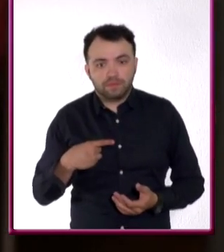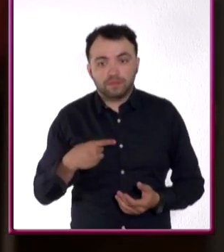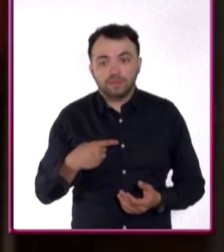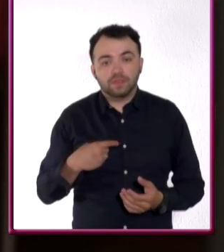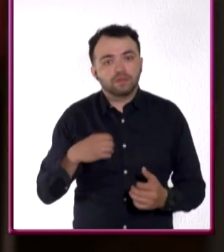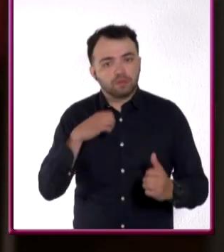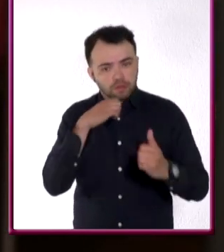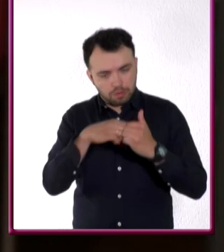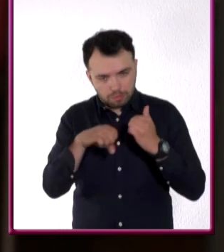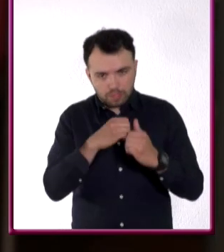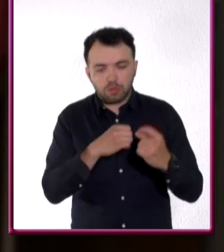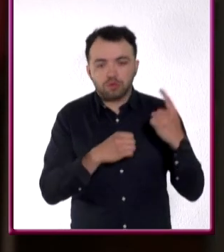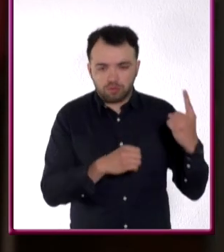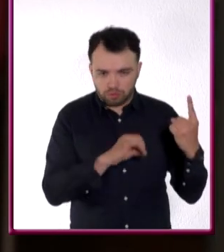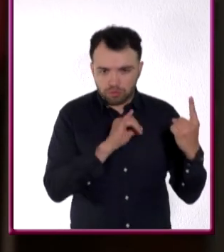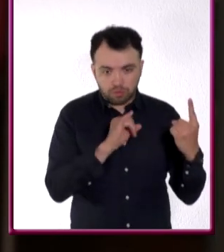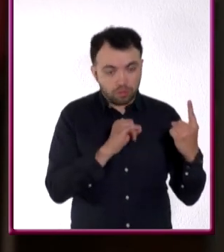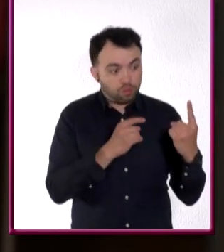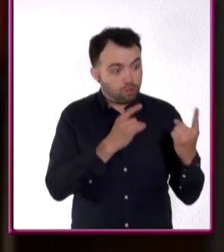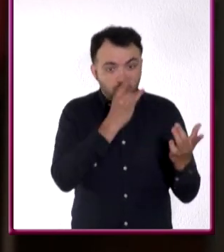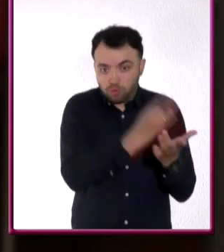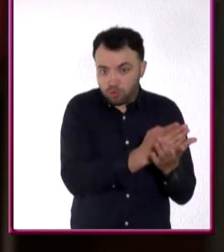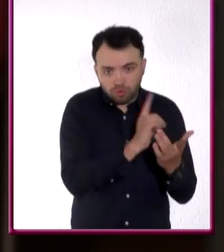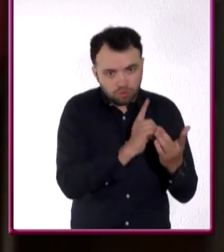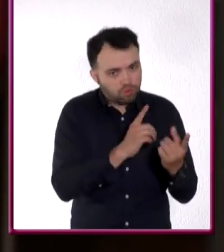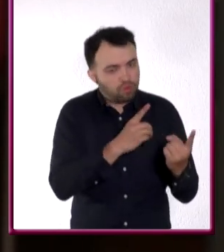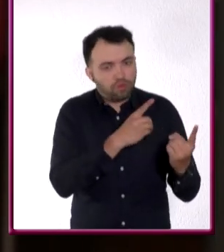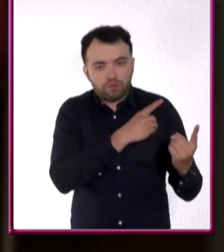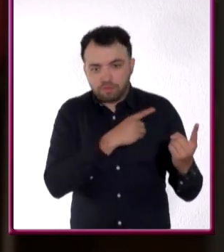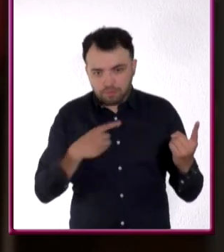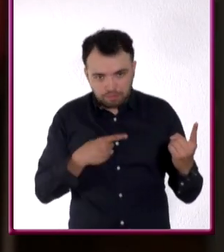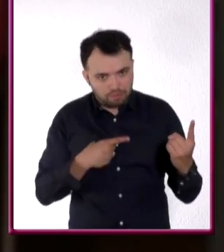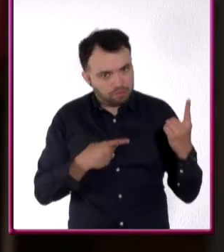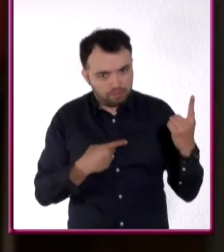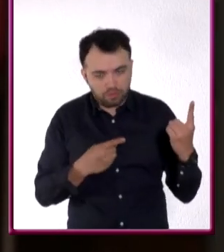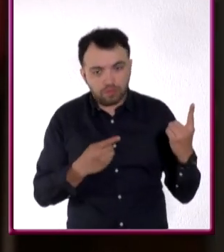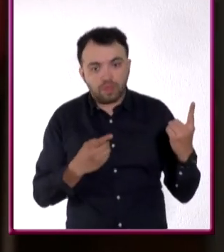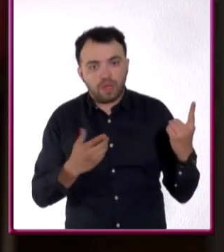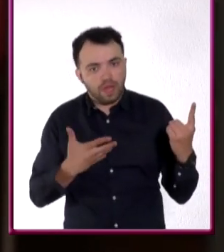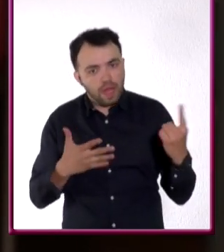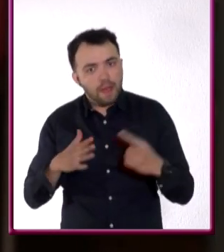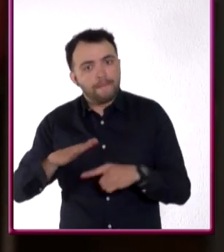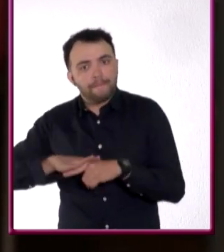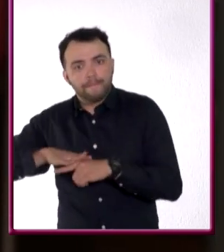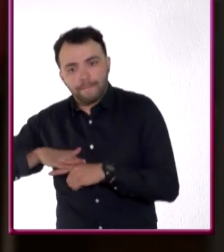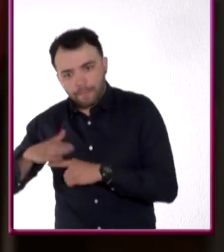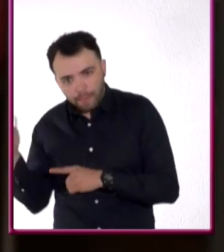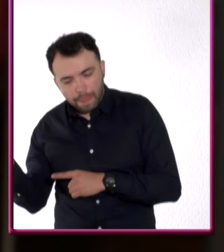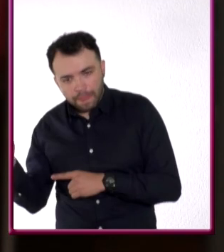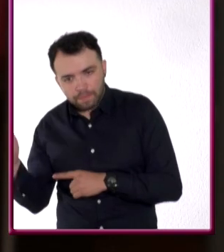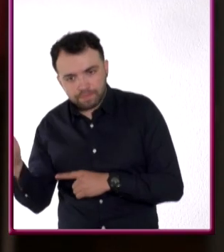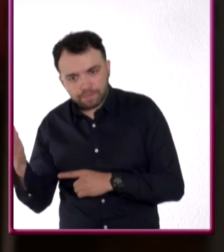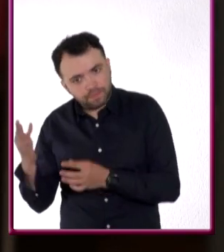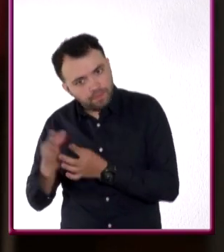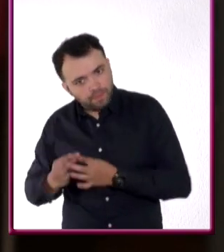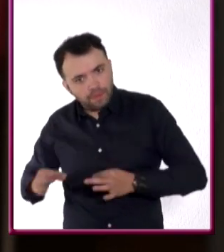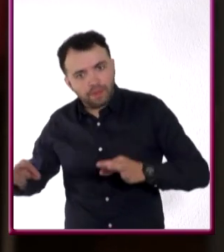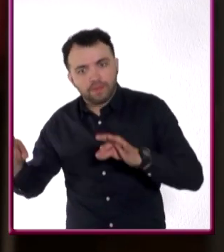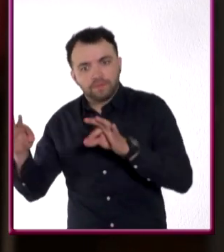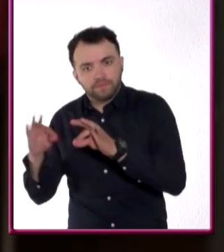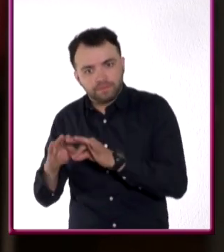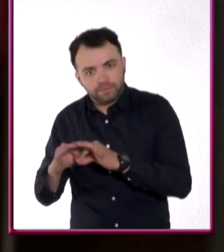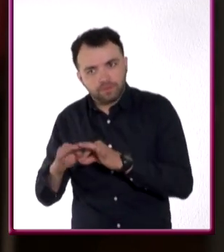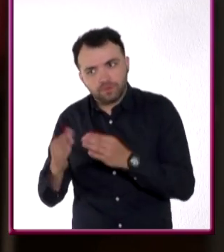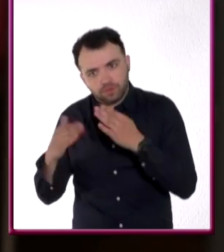importante, ¿no? La competencia y el individualismo y el consumismo no deben ser, creo yo, los únicos valores importantes en